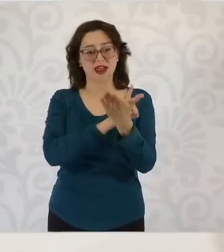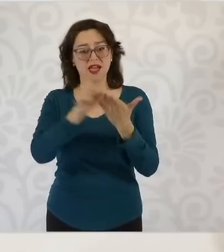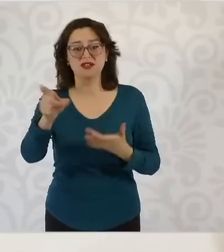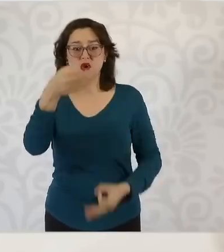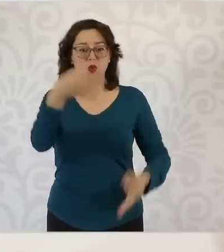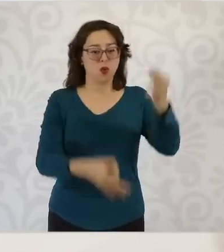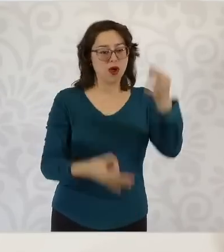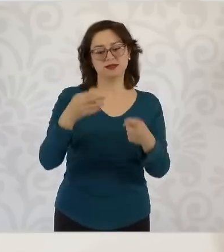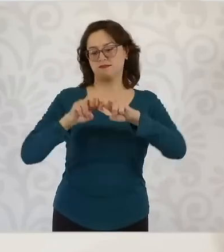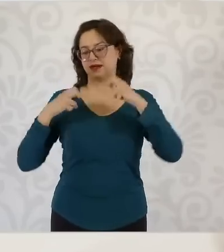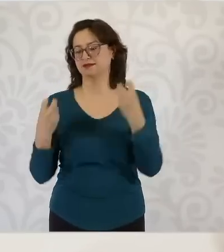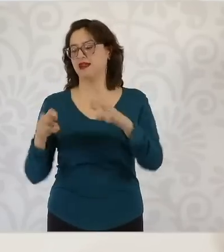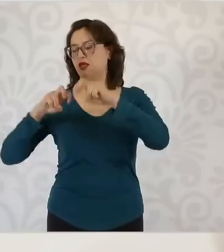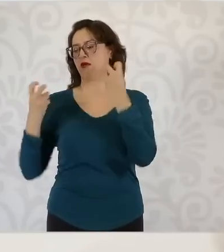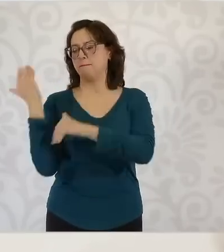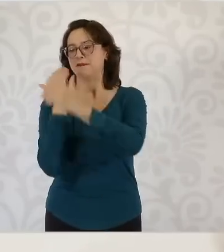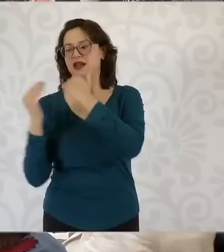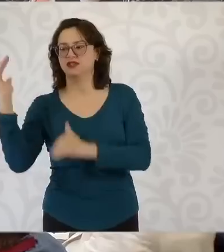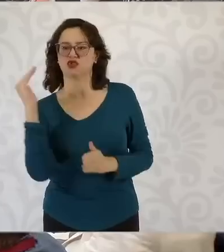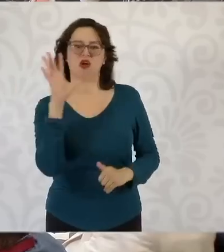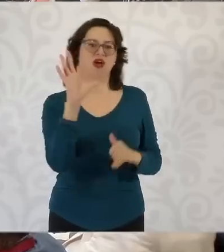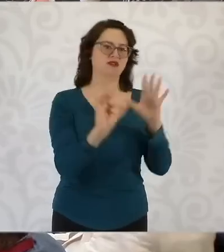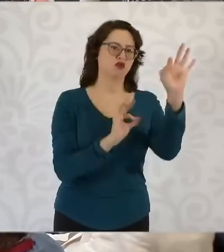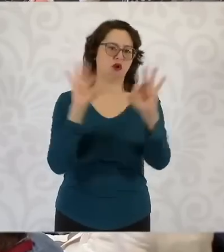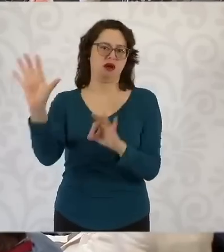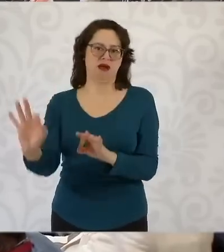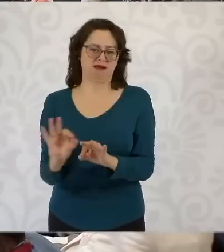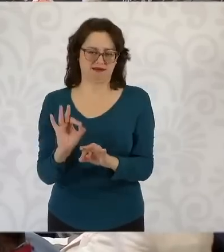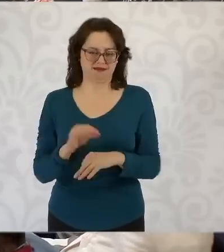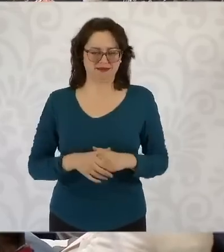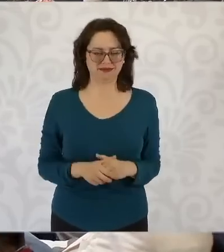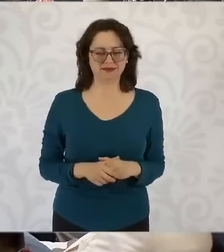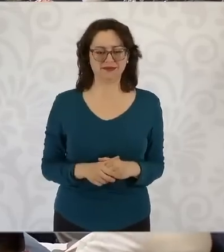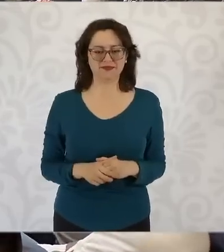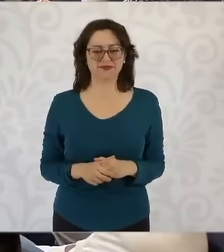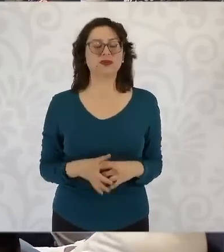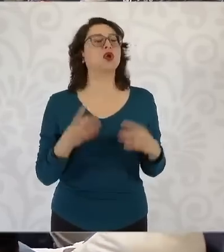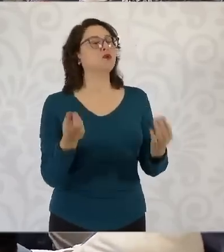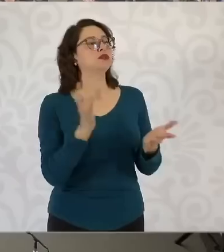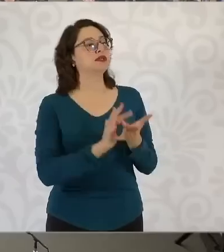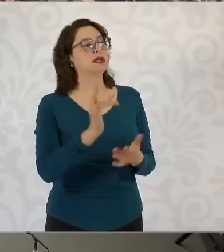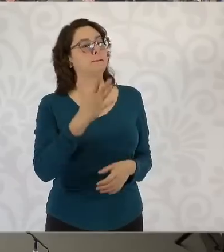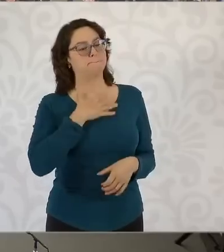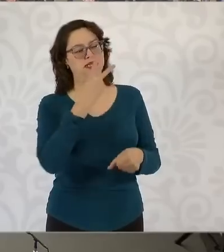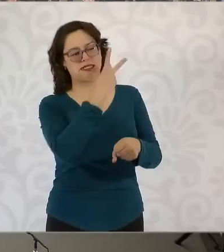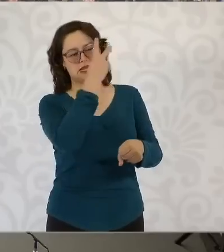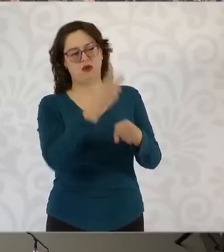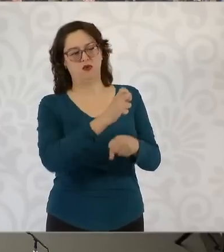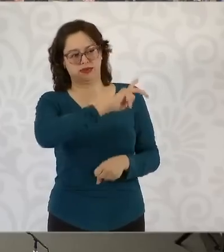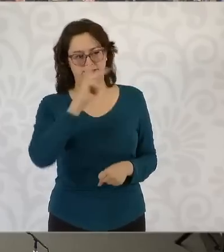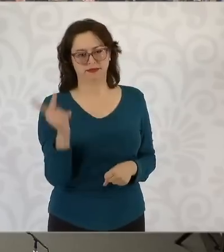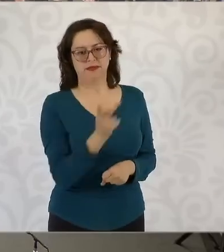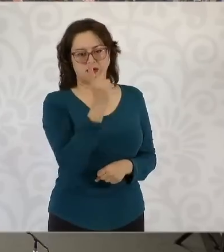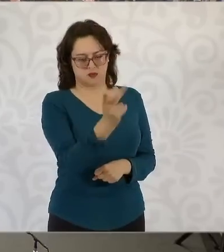a jueces, magistrados y ministros. Muchas gracias. Mi segunda pregunta, relacionada con esto que